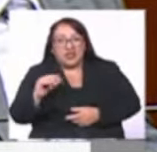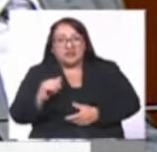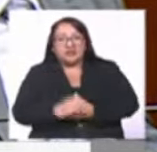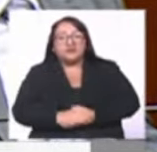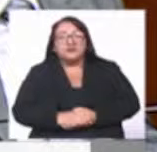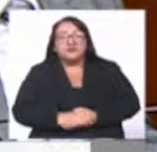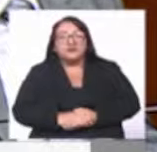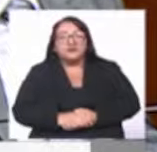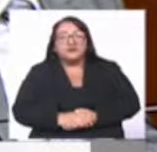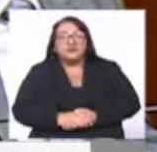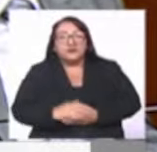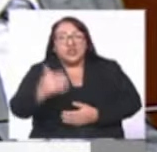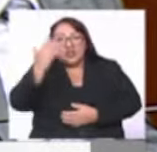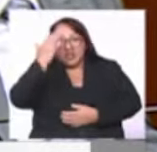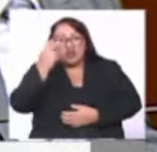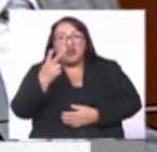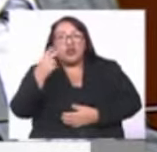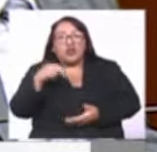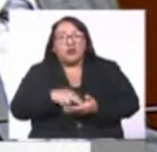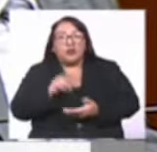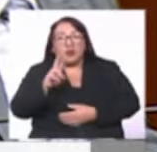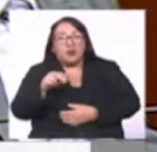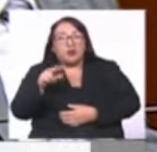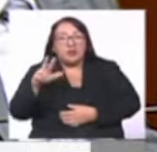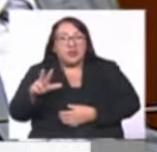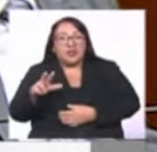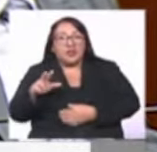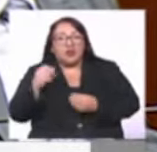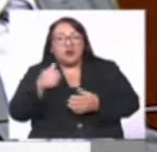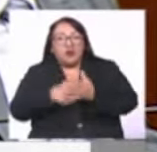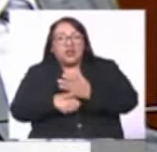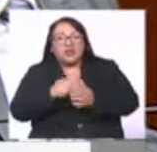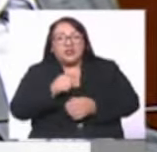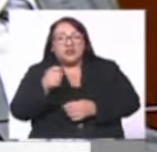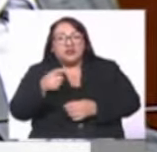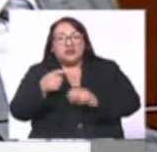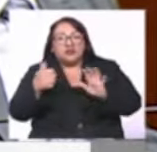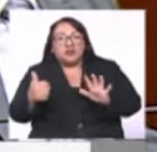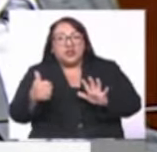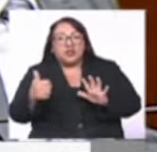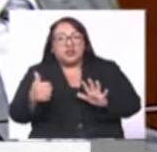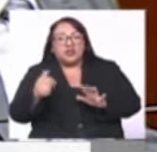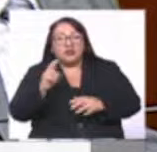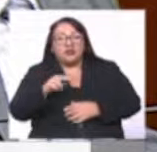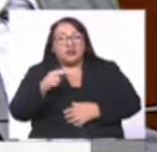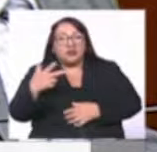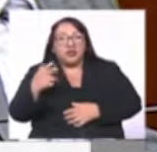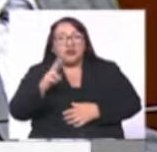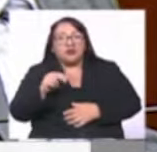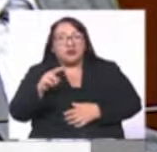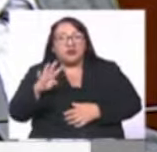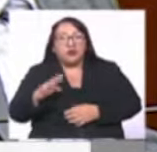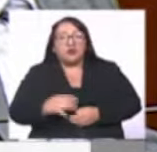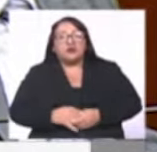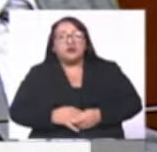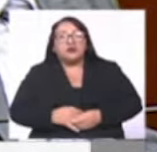Medina minaya el día 2 de noviembre del 2023 con oficio 11-2022